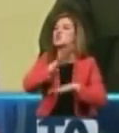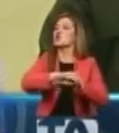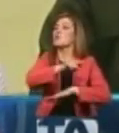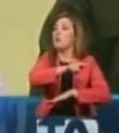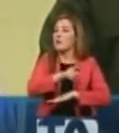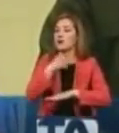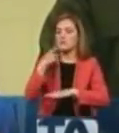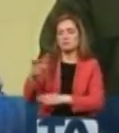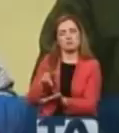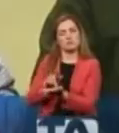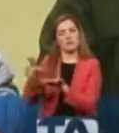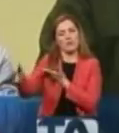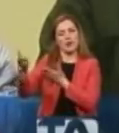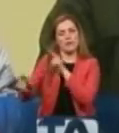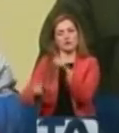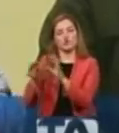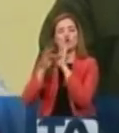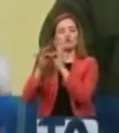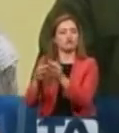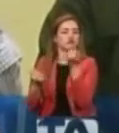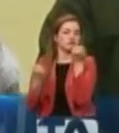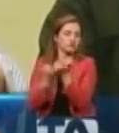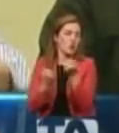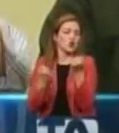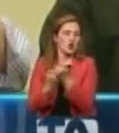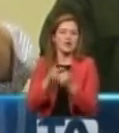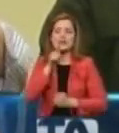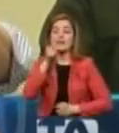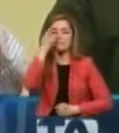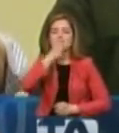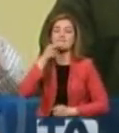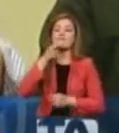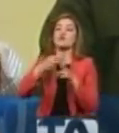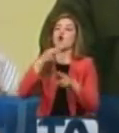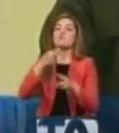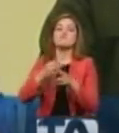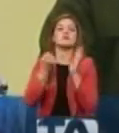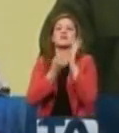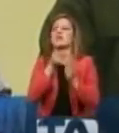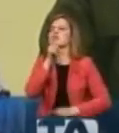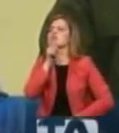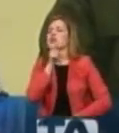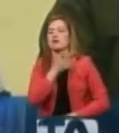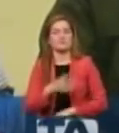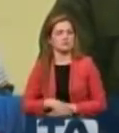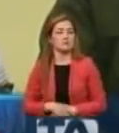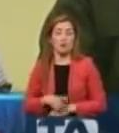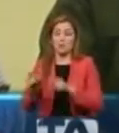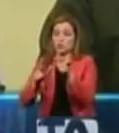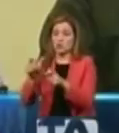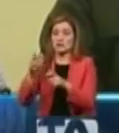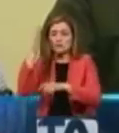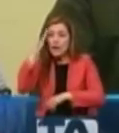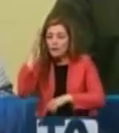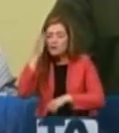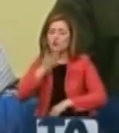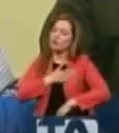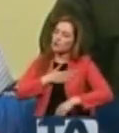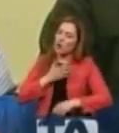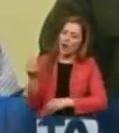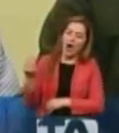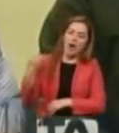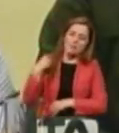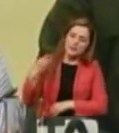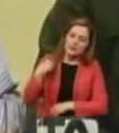la ciudadanía también pueda colaborar aportando información relevante que nos permita encontrar a